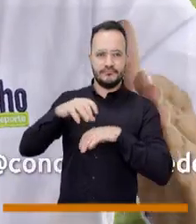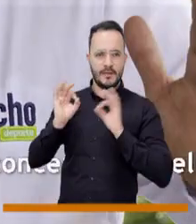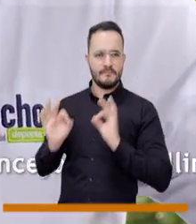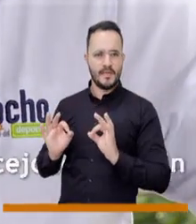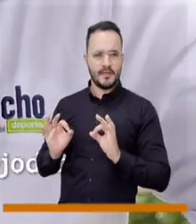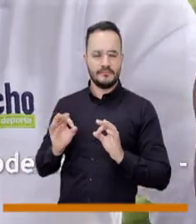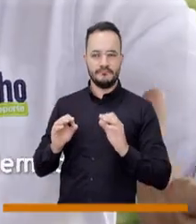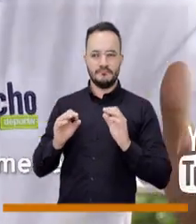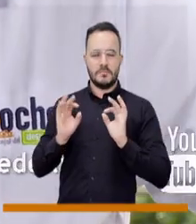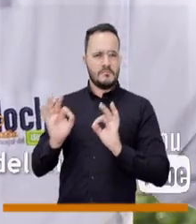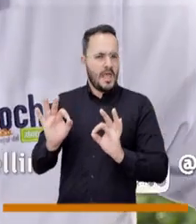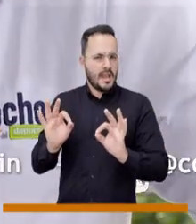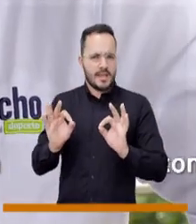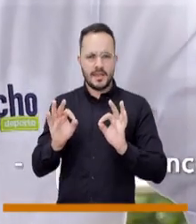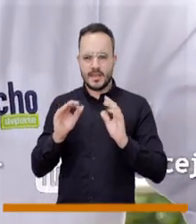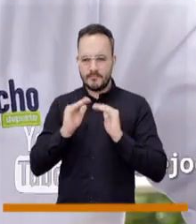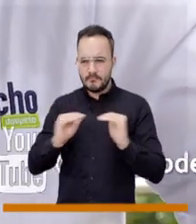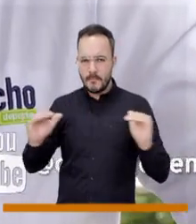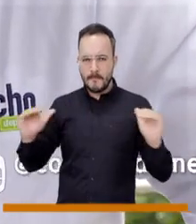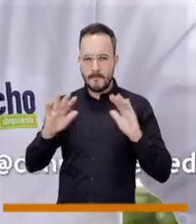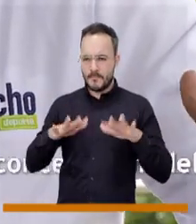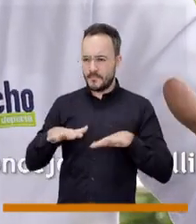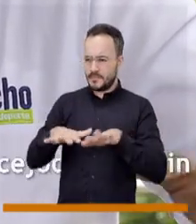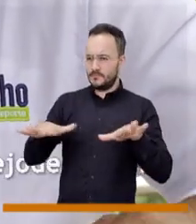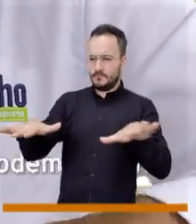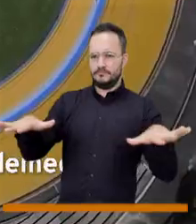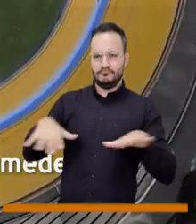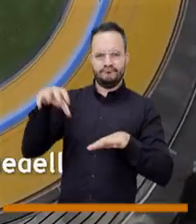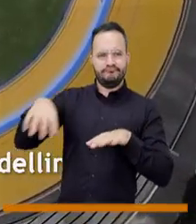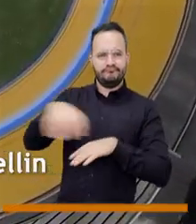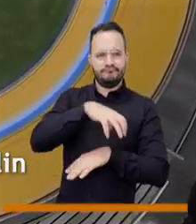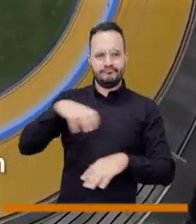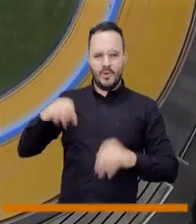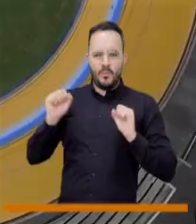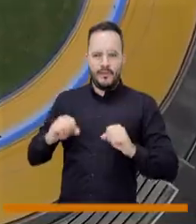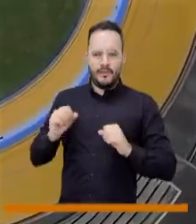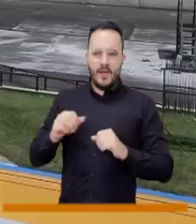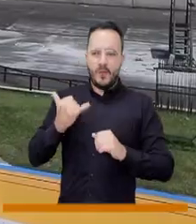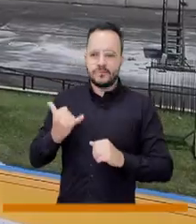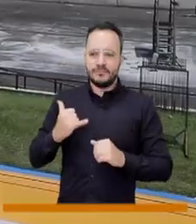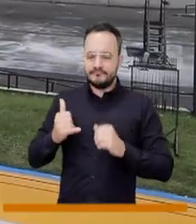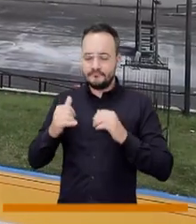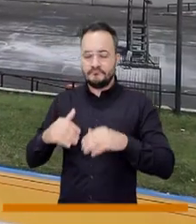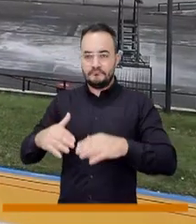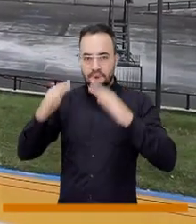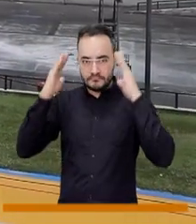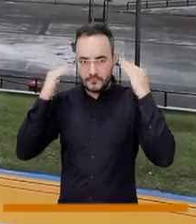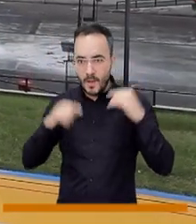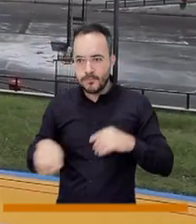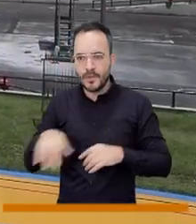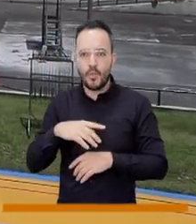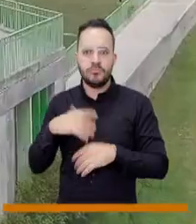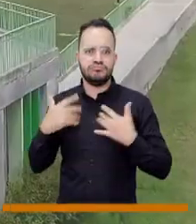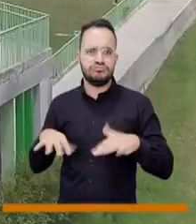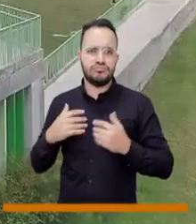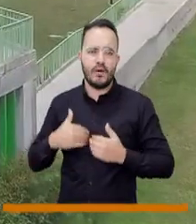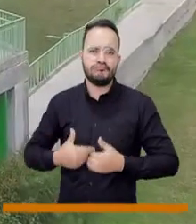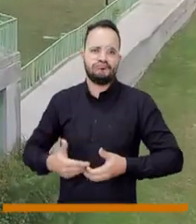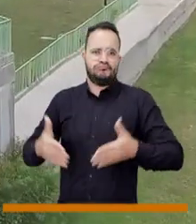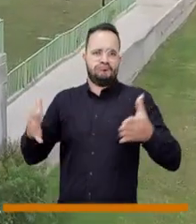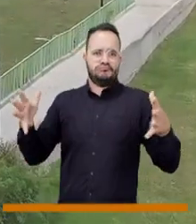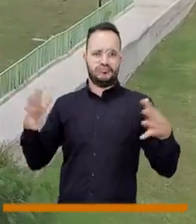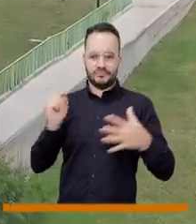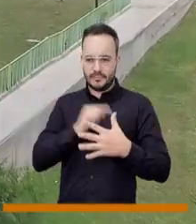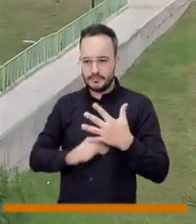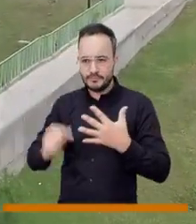que permiten en un espacio grande, pues obviamente, tener 10, 12 escenarios deportivos. Se convierte en una especie de ciudadelas